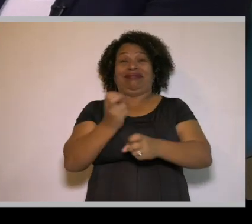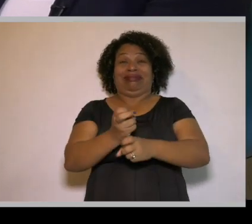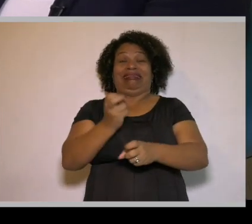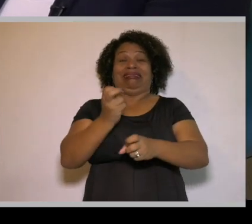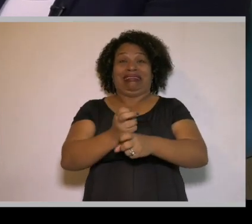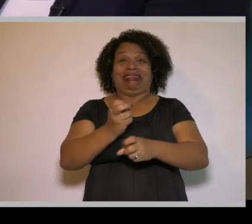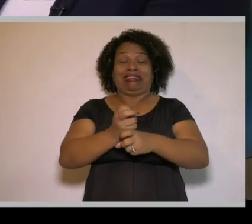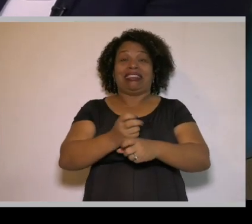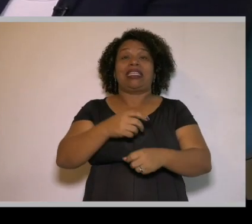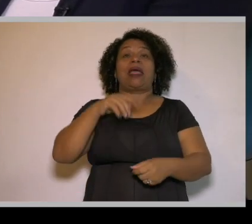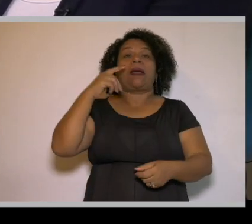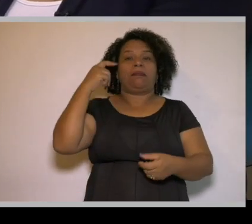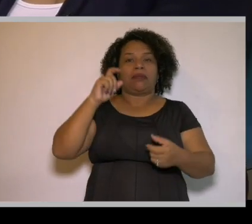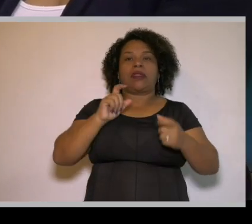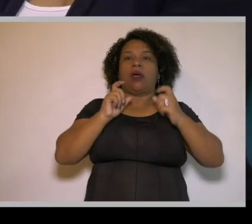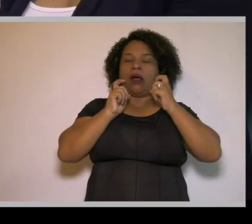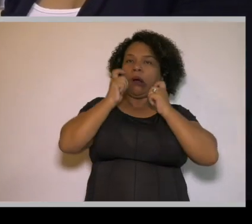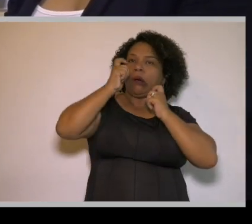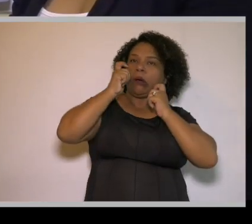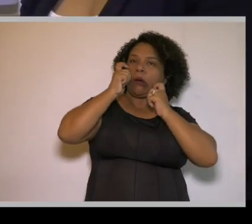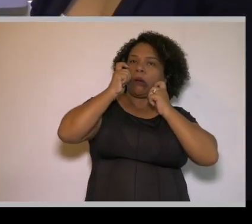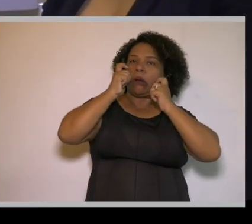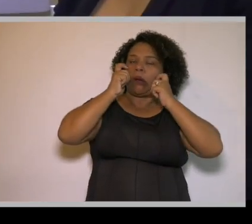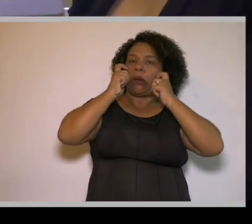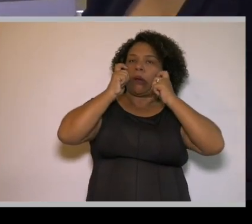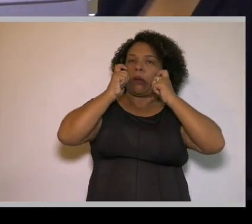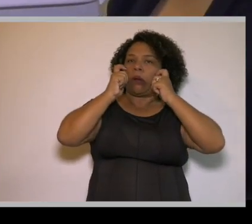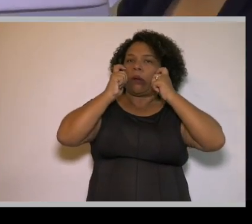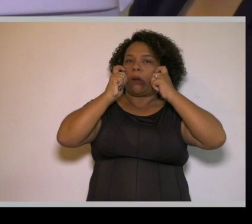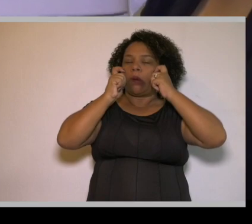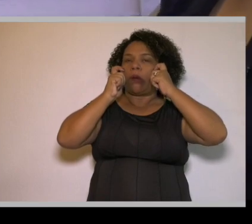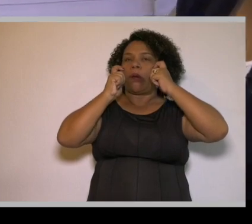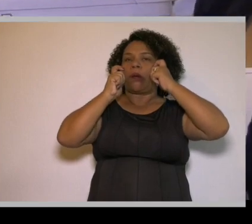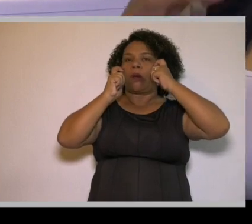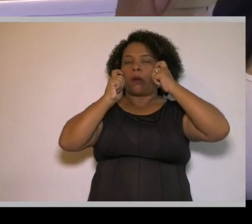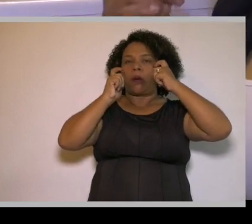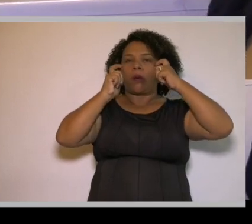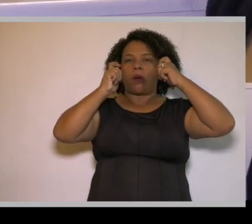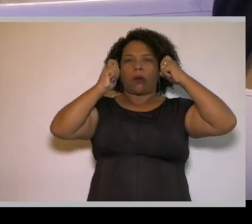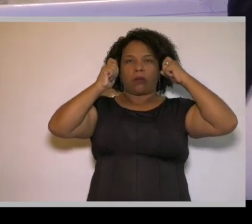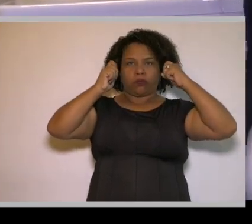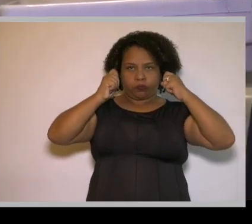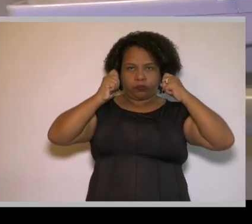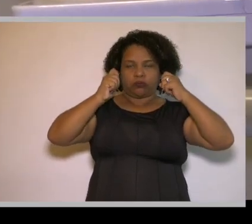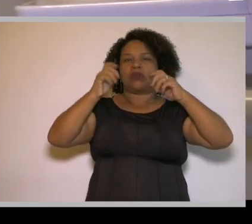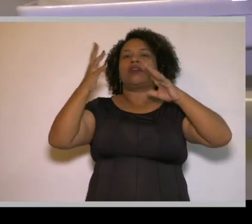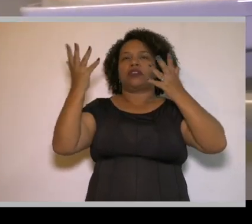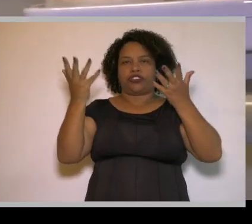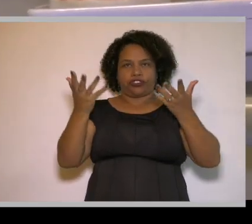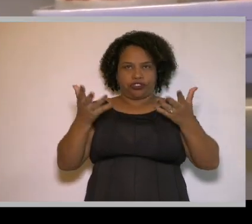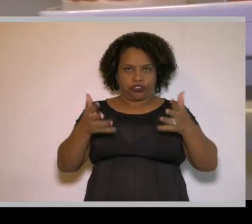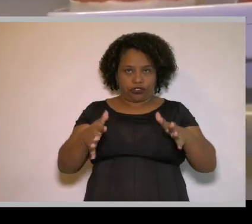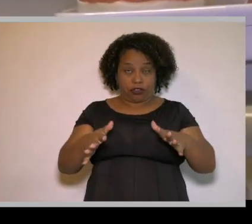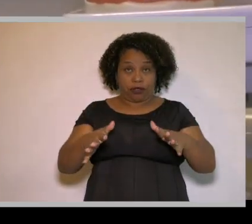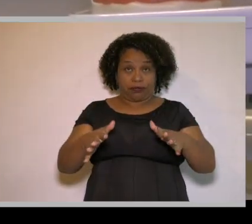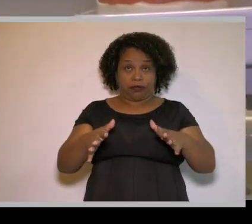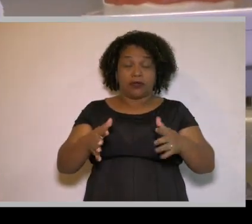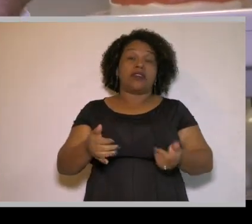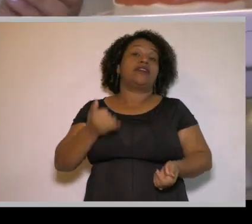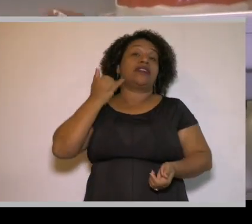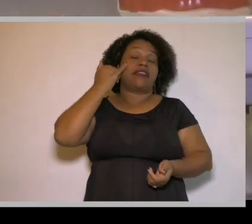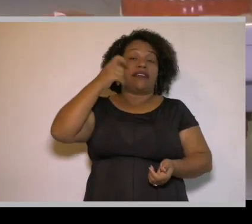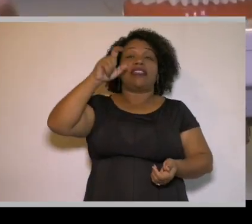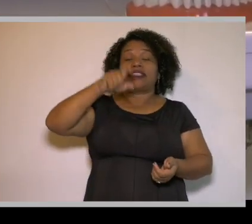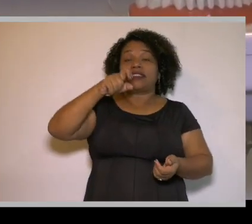ya tenemos en el país mini placas reabsorbibles para los niños. Que no hay que retirarla. Que no hay que retirarla, y además como el hueso